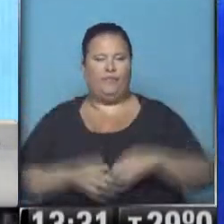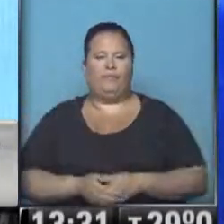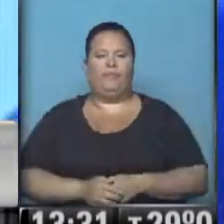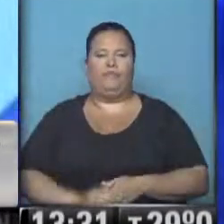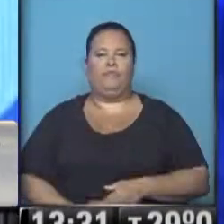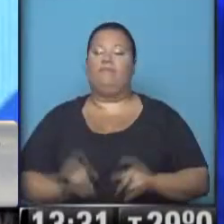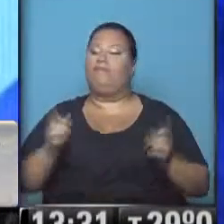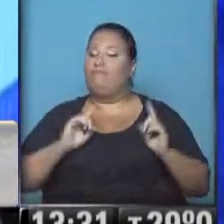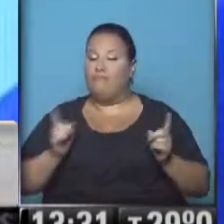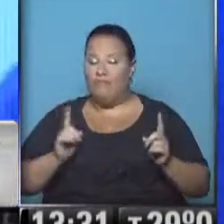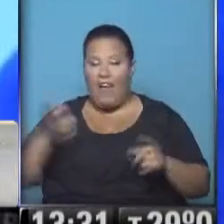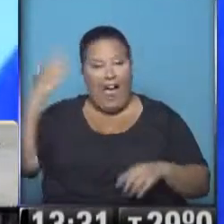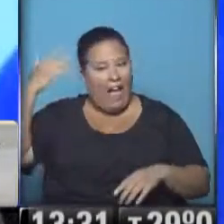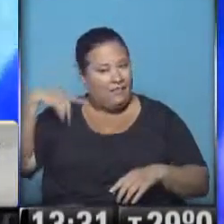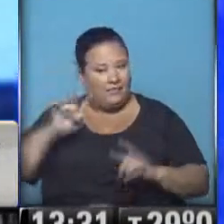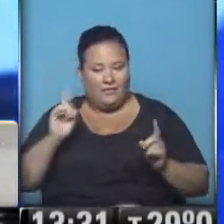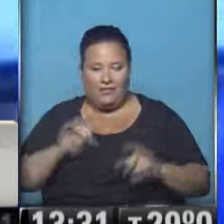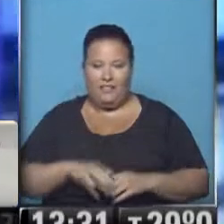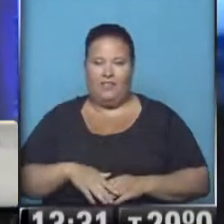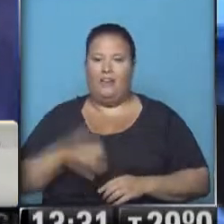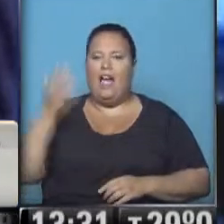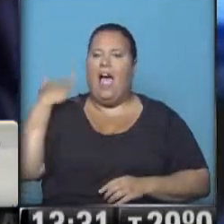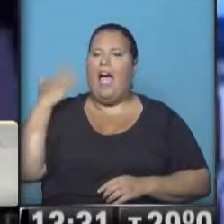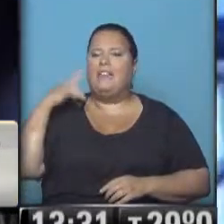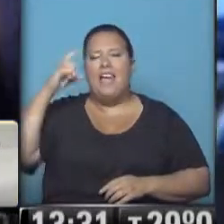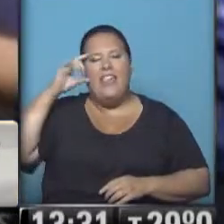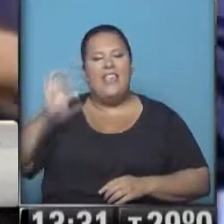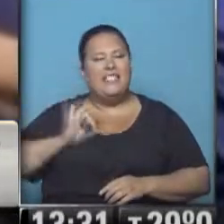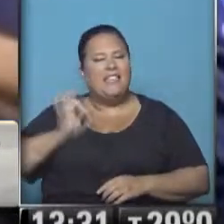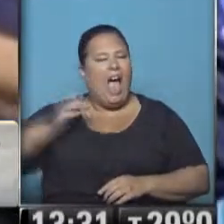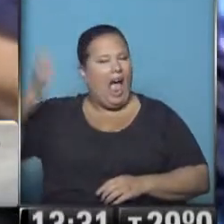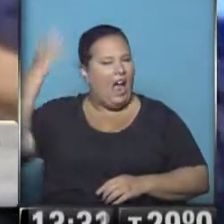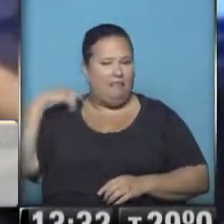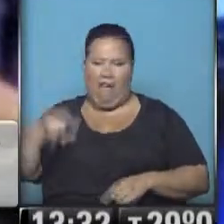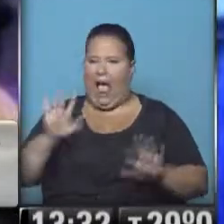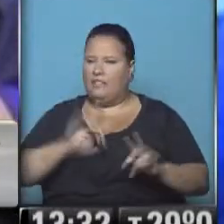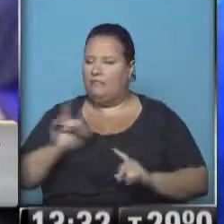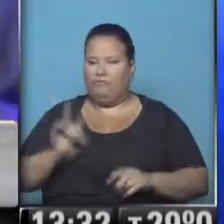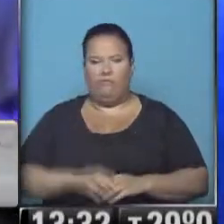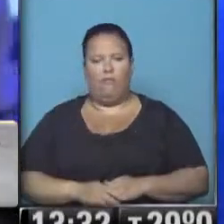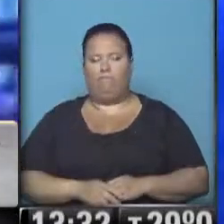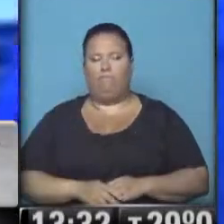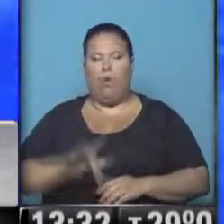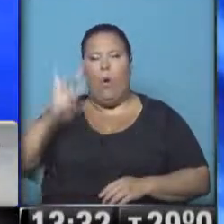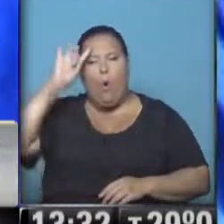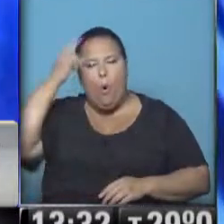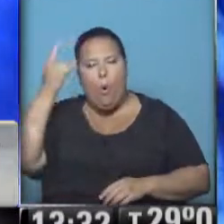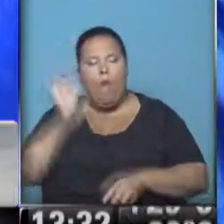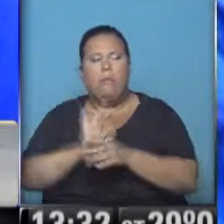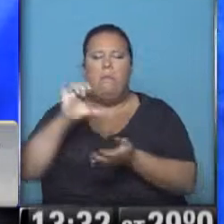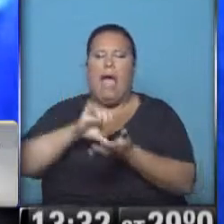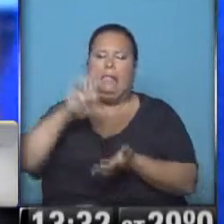así hace solamente 10 años atrás no era así el uruguay era un país